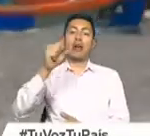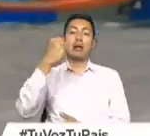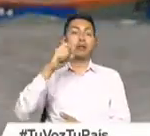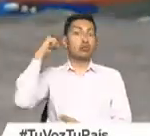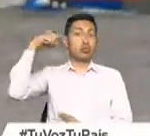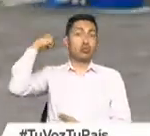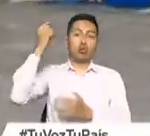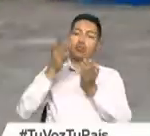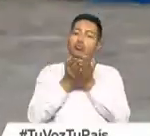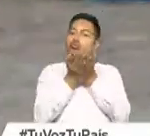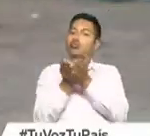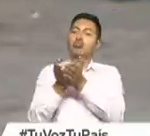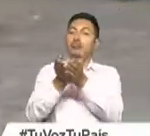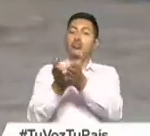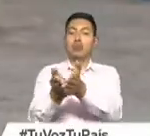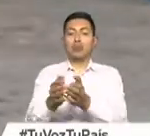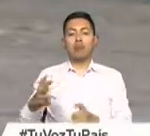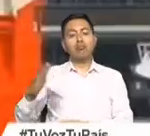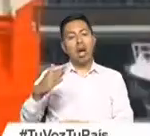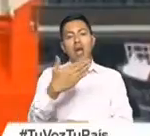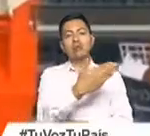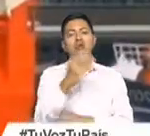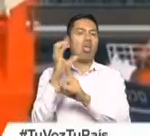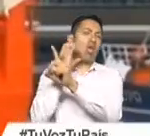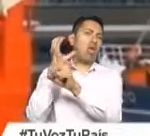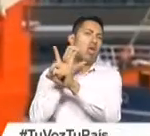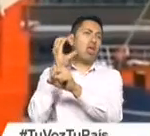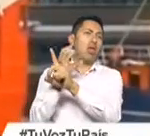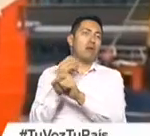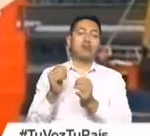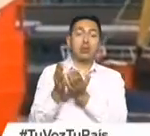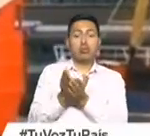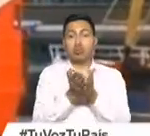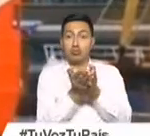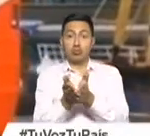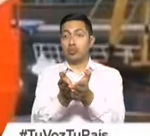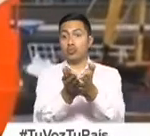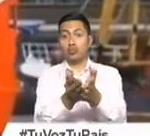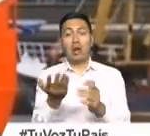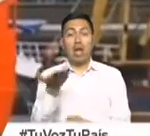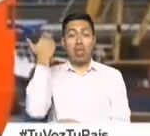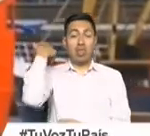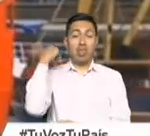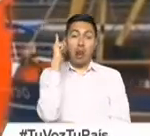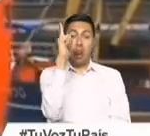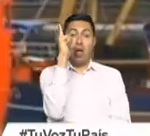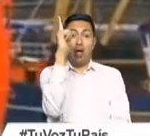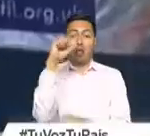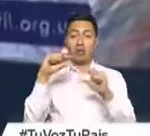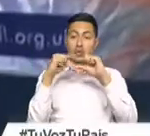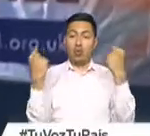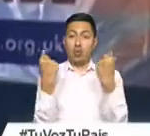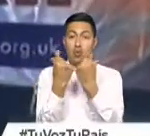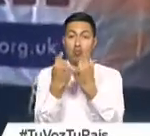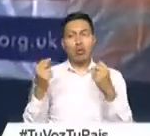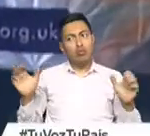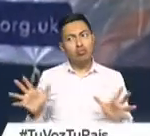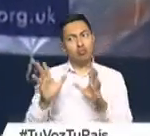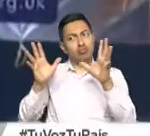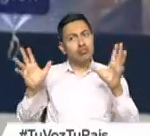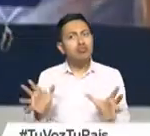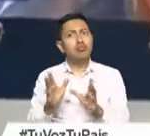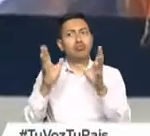la política pesquera comunitaria. En una de las embarcaciones estaba Nigel Farage, el antiguo líder del UKIP que impulsó el referéndum y defendió la